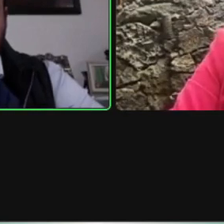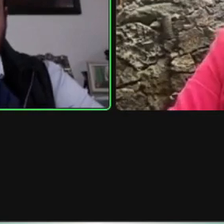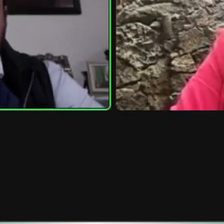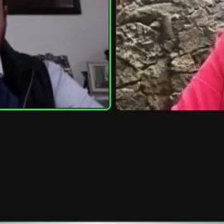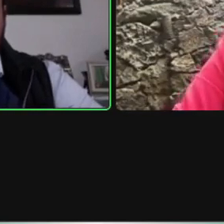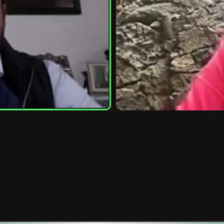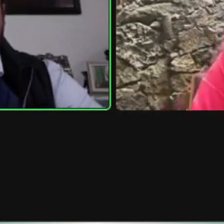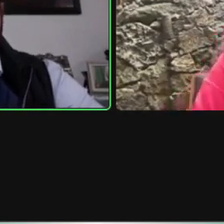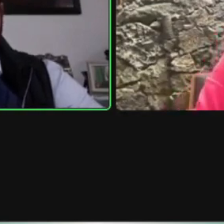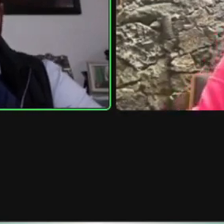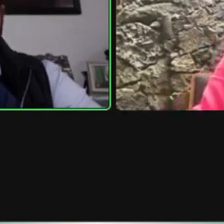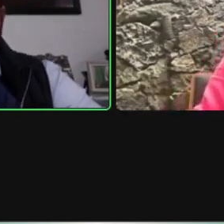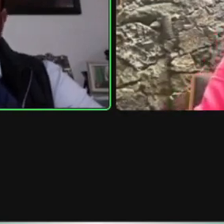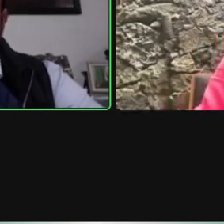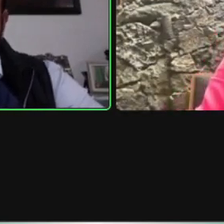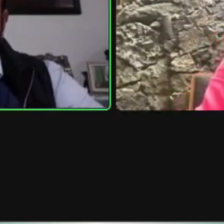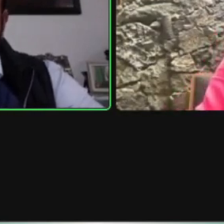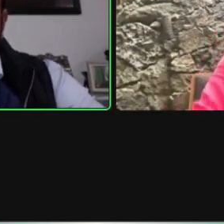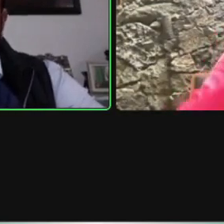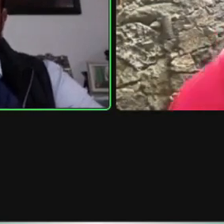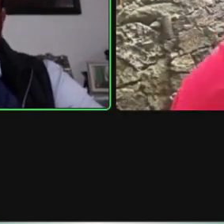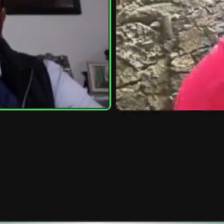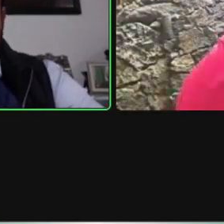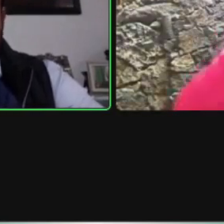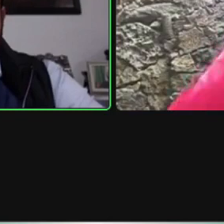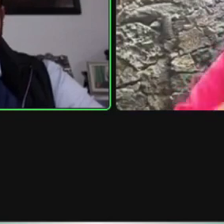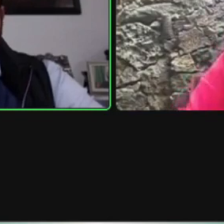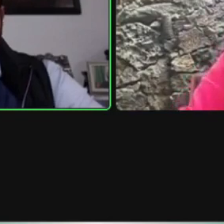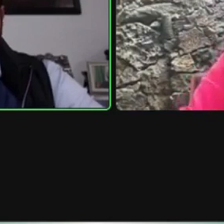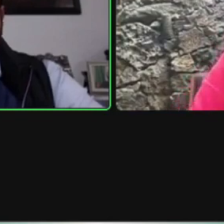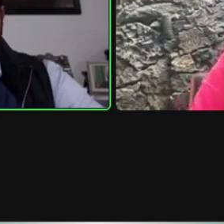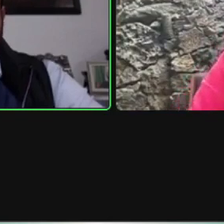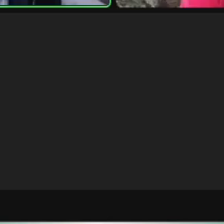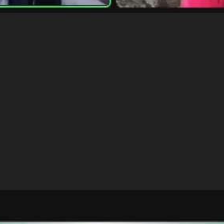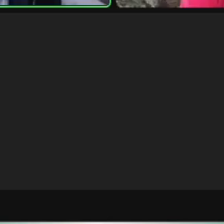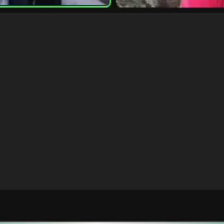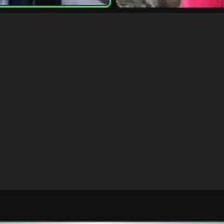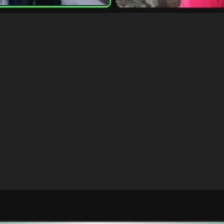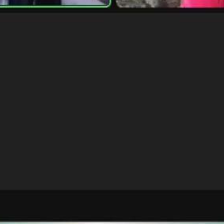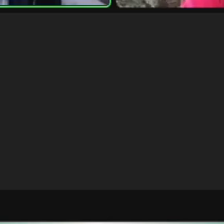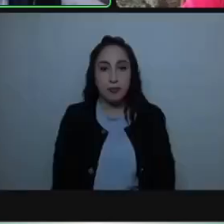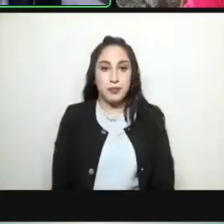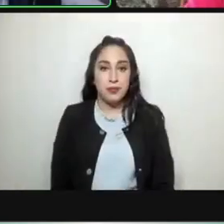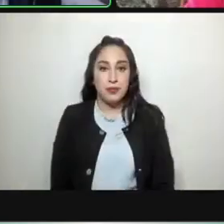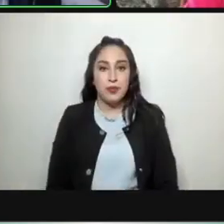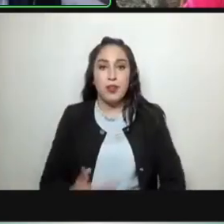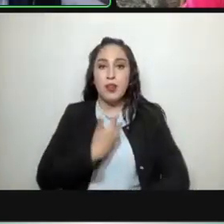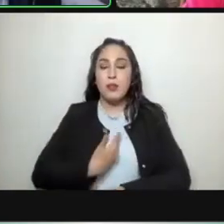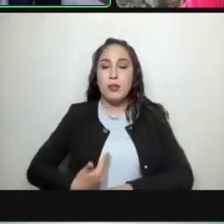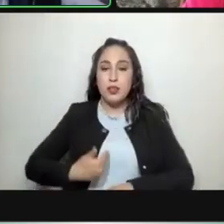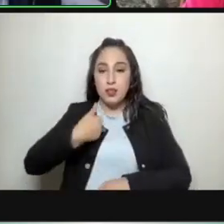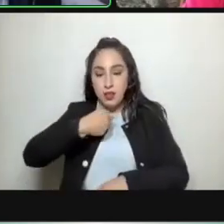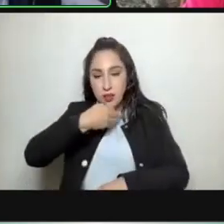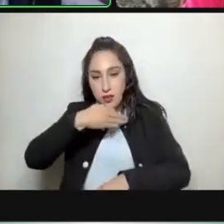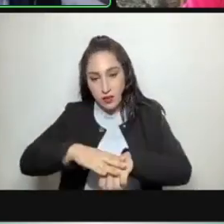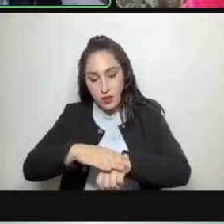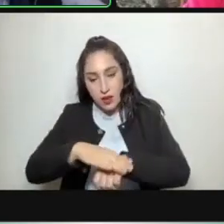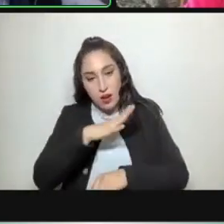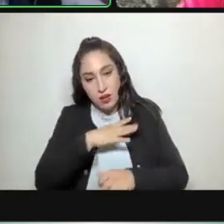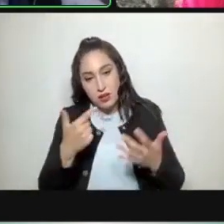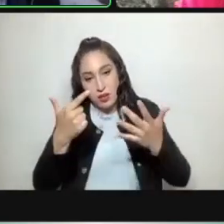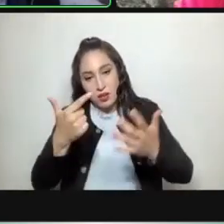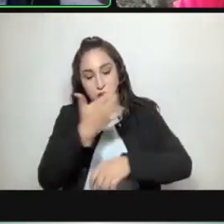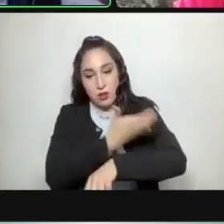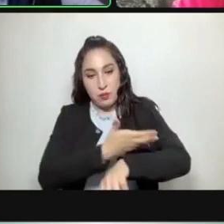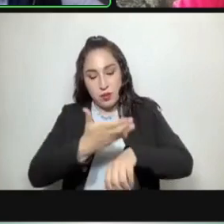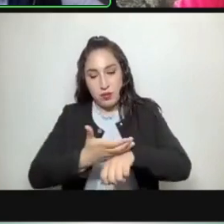Diputada, presidenta, se encuentran presentes siete diputadas y diputados de los nueve que integran esta comisión, por lo que hay quórum legal.